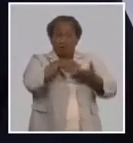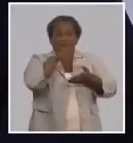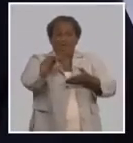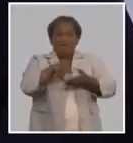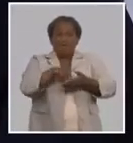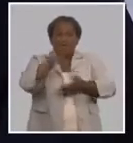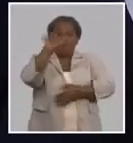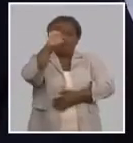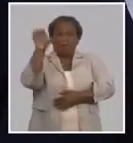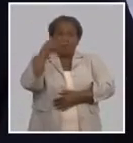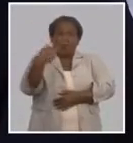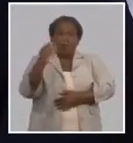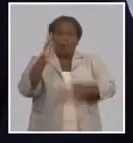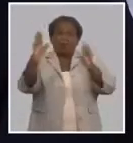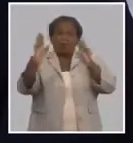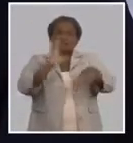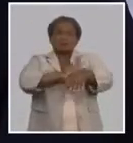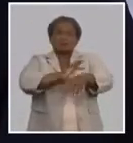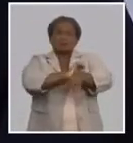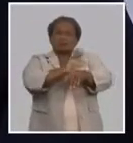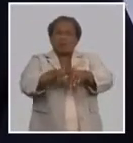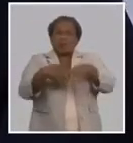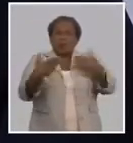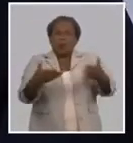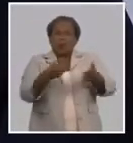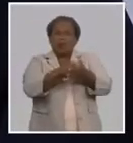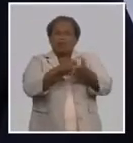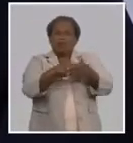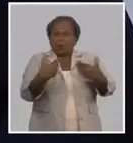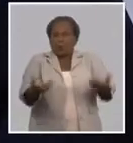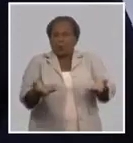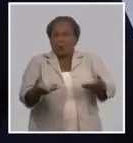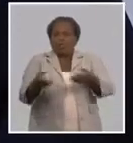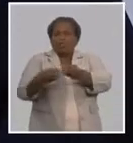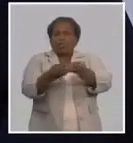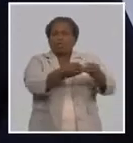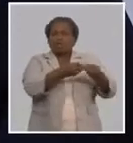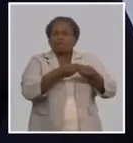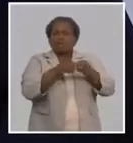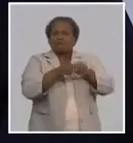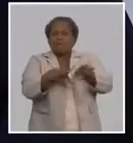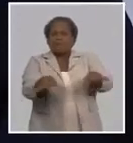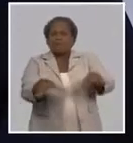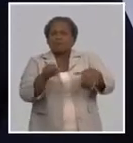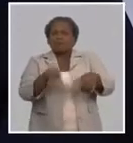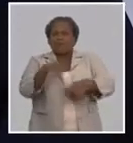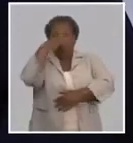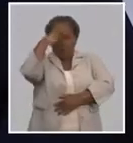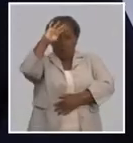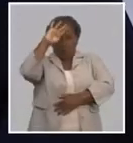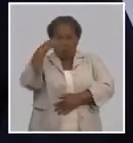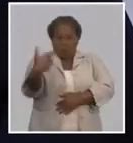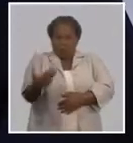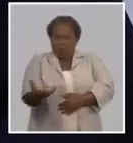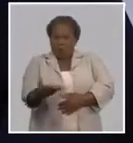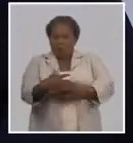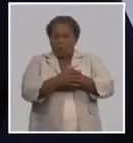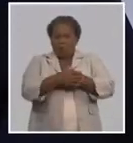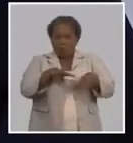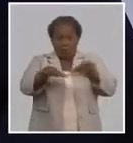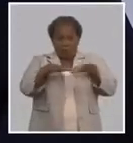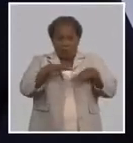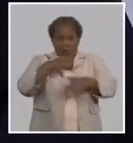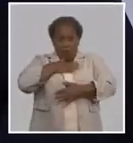nuestro país la etapa epidémica es la etapa de la transmisión autóctona en nuestro país cómo nos preparamos